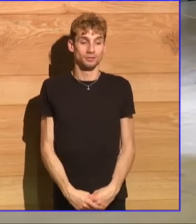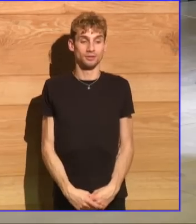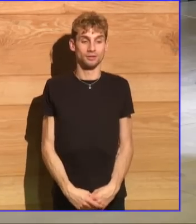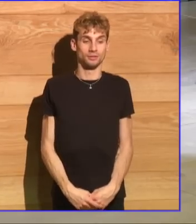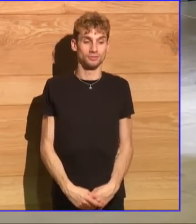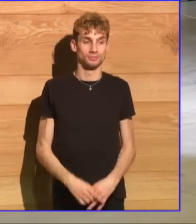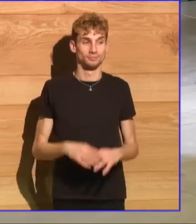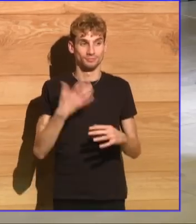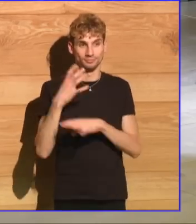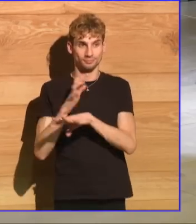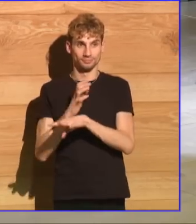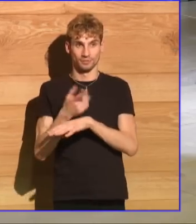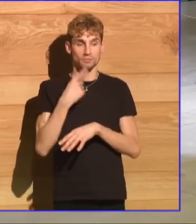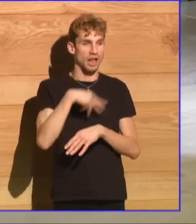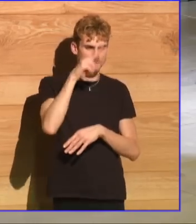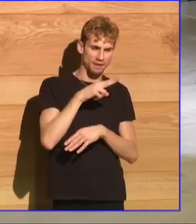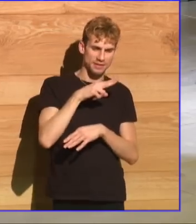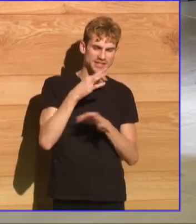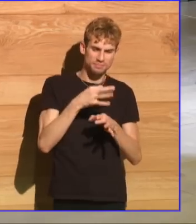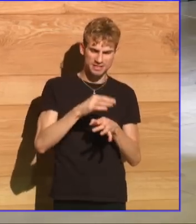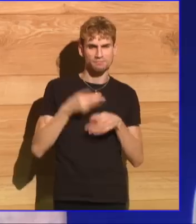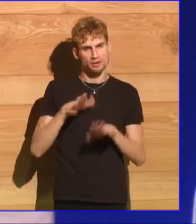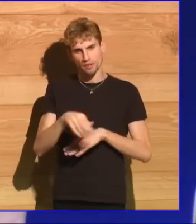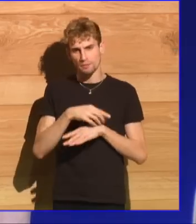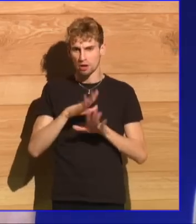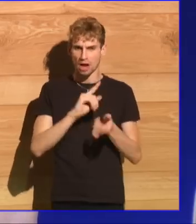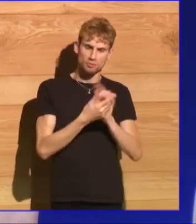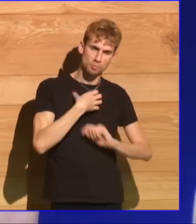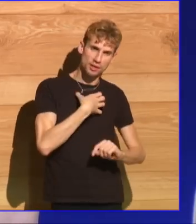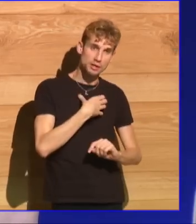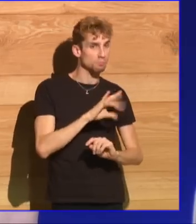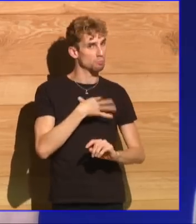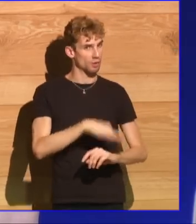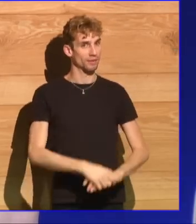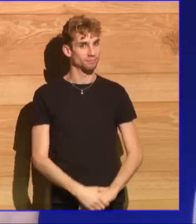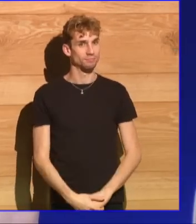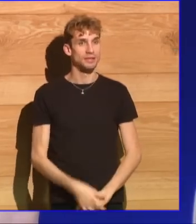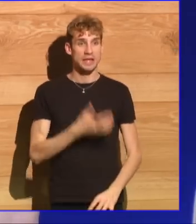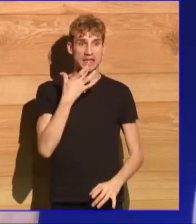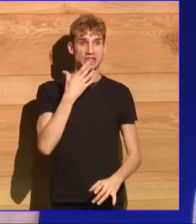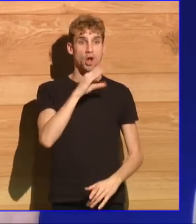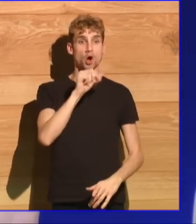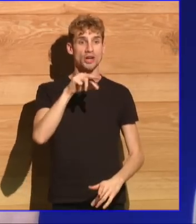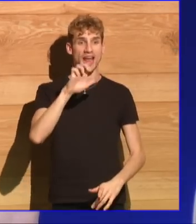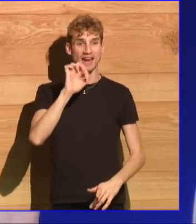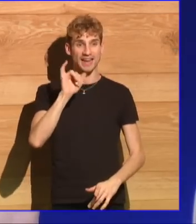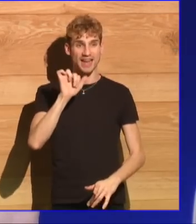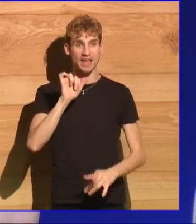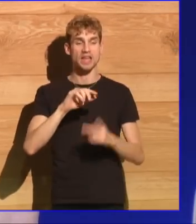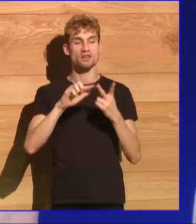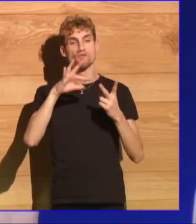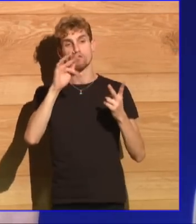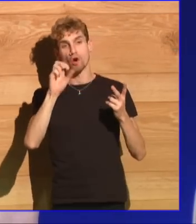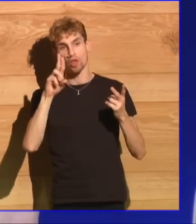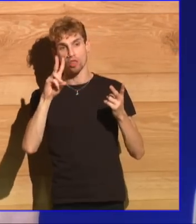Tiene que ser siempre el padre el que adopte al hijo, no puede ser el hijo el que adopte al padre. Pues a lo mejor sí, a lo ¿Qué? mejor, hombre, a ver, si eres Sean Connery y Harrison Ford, pues a lo mejor A ver